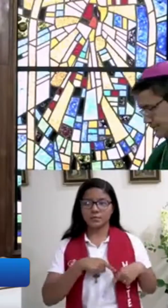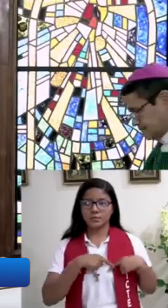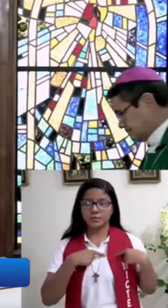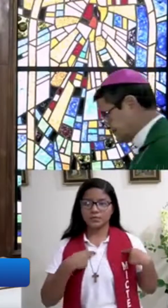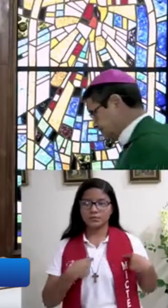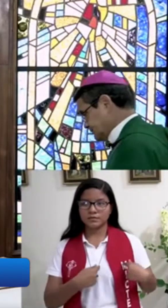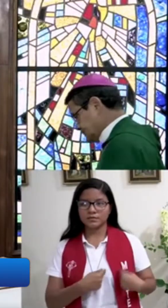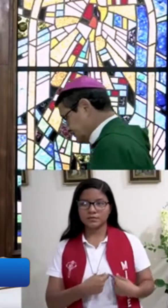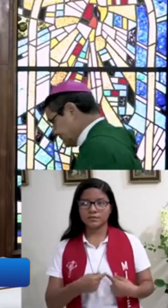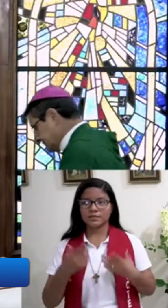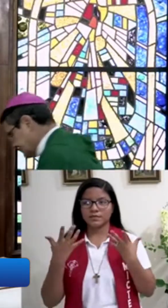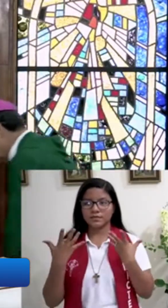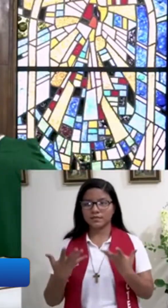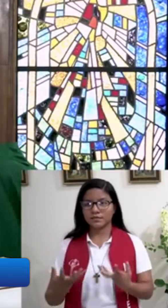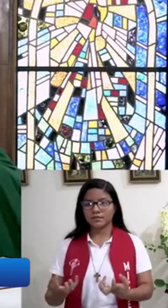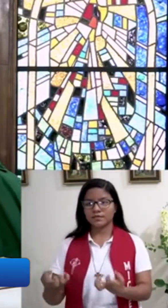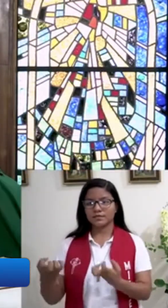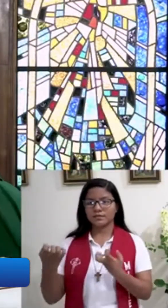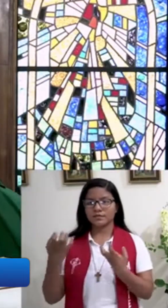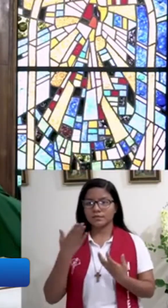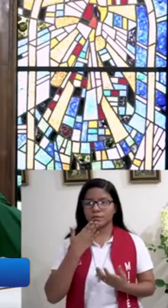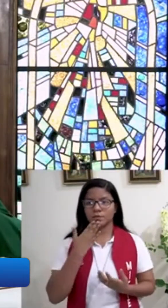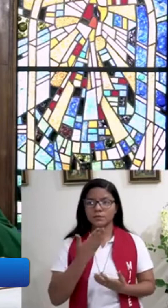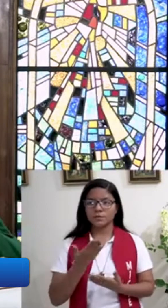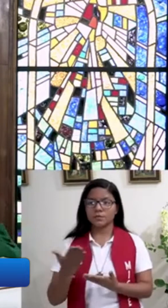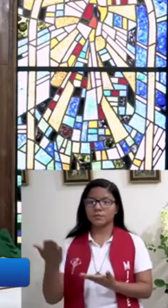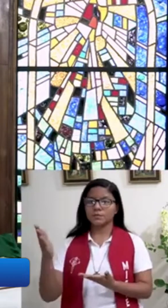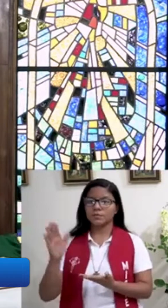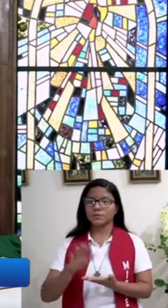corazón, queremos cantarte,